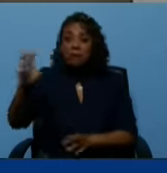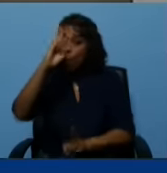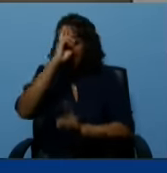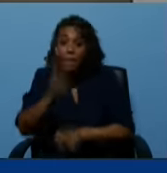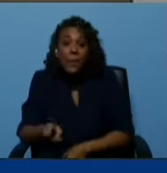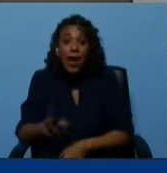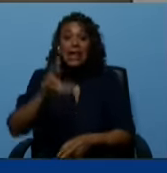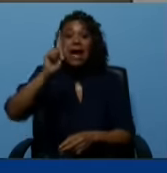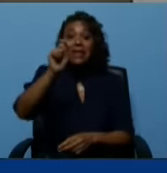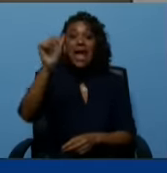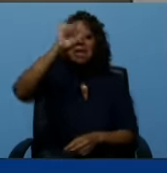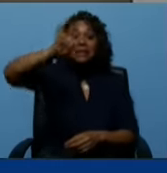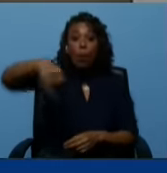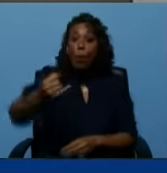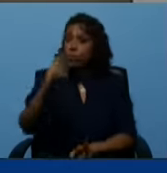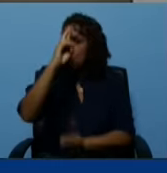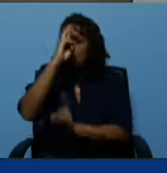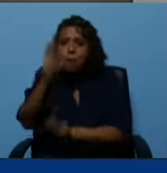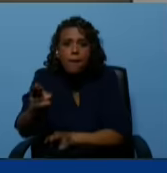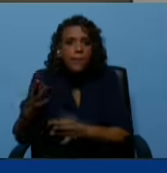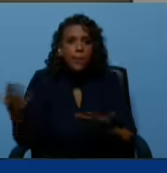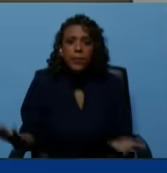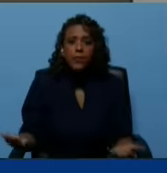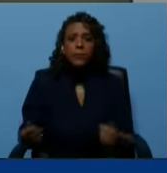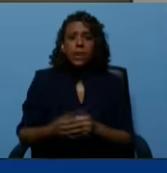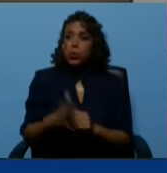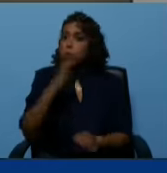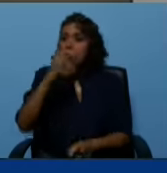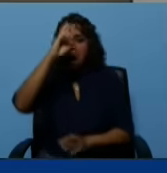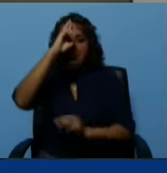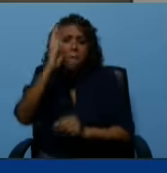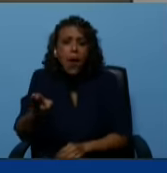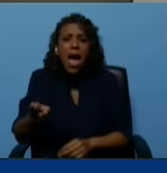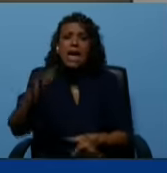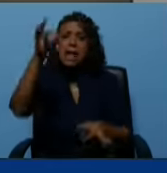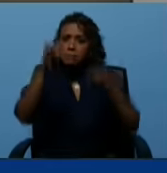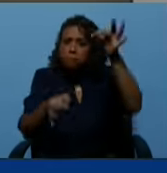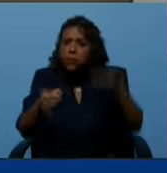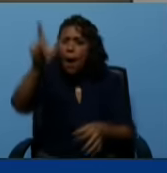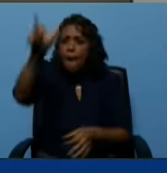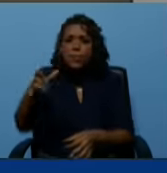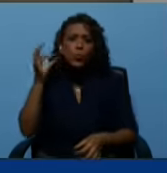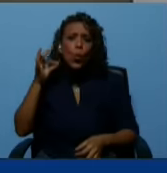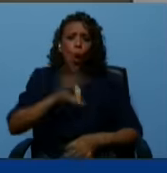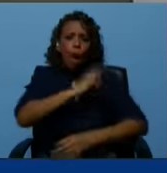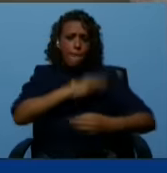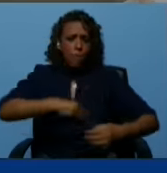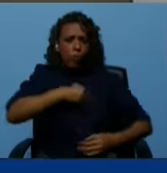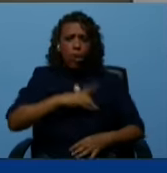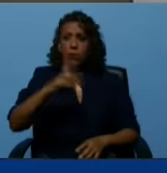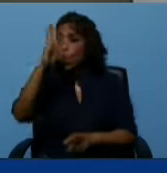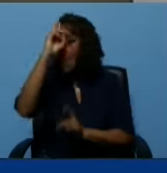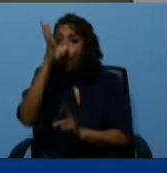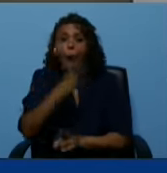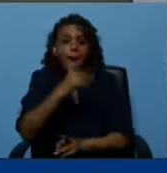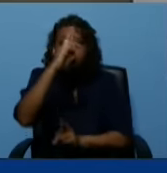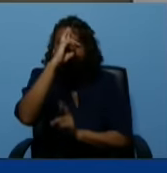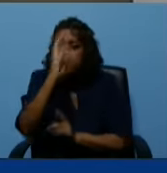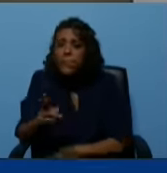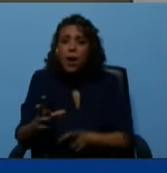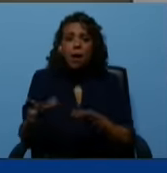no respetan al Tribunal Supremo de Justicia, si no respetan a la Fiscalía y al Poder Moral, si no